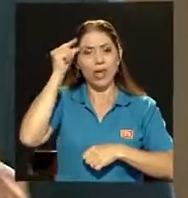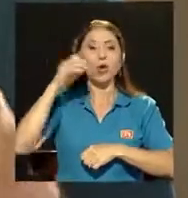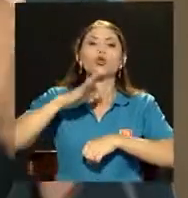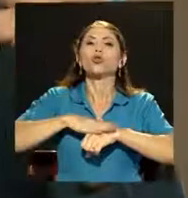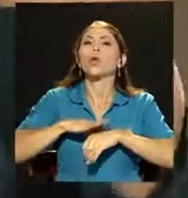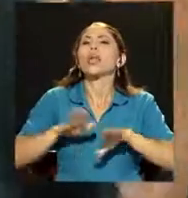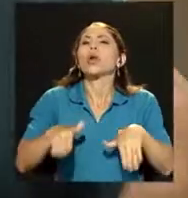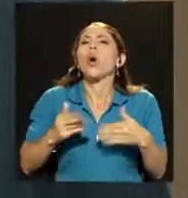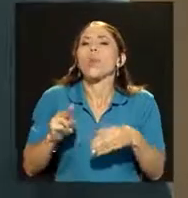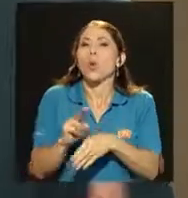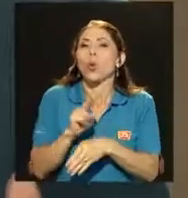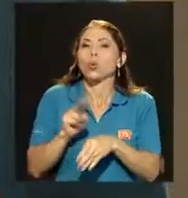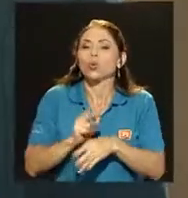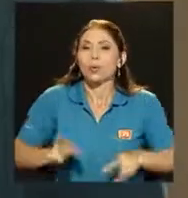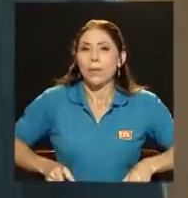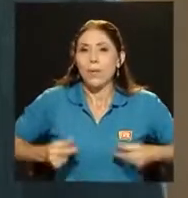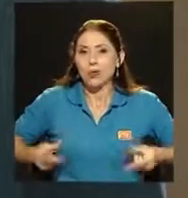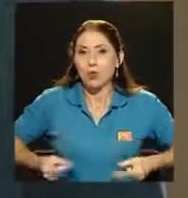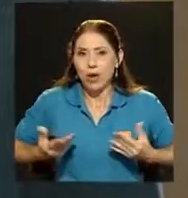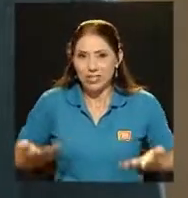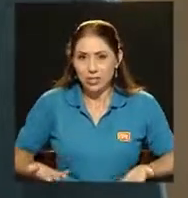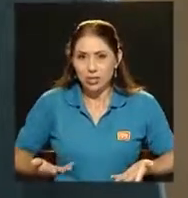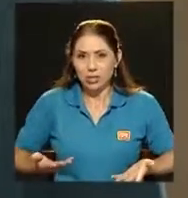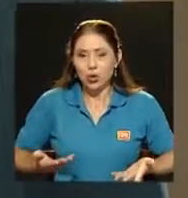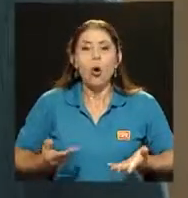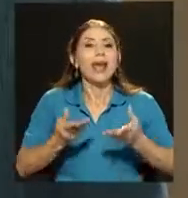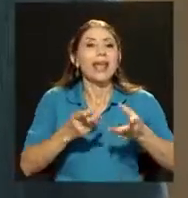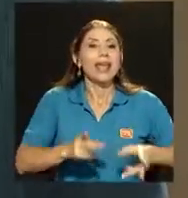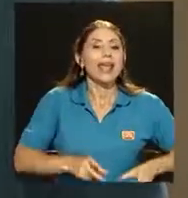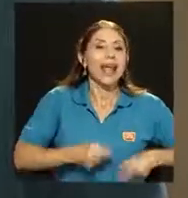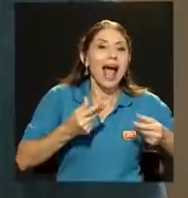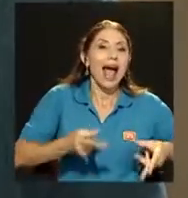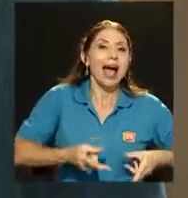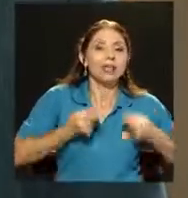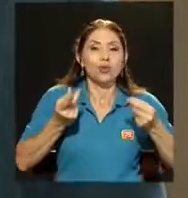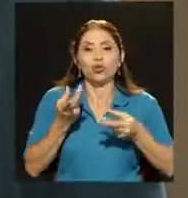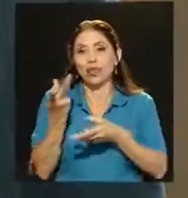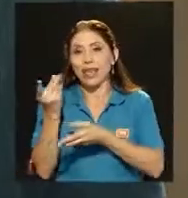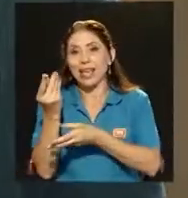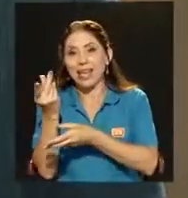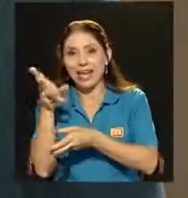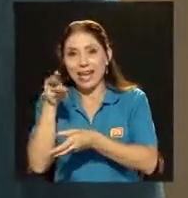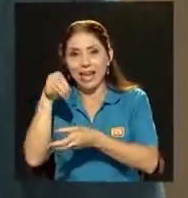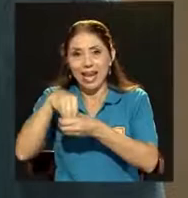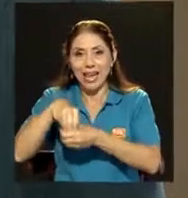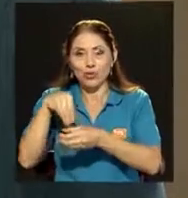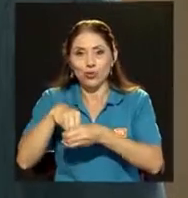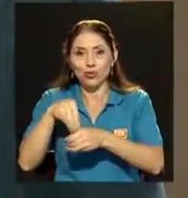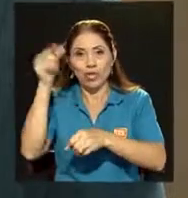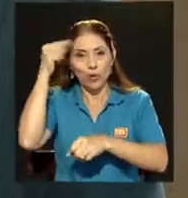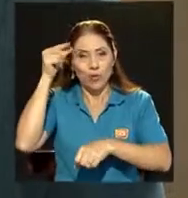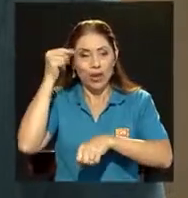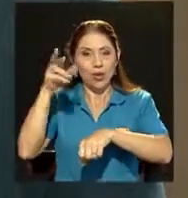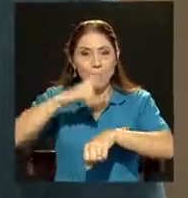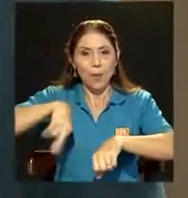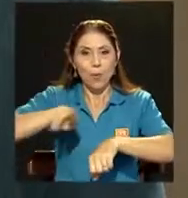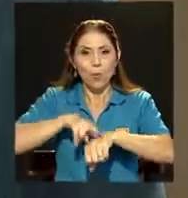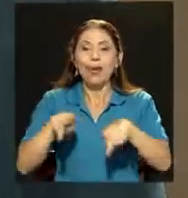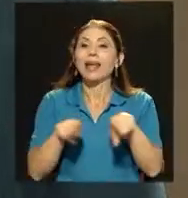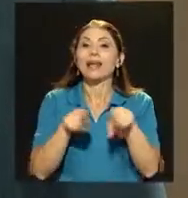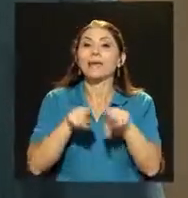la liquidación de los ingresos y de los gastos del gobierno de la República. También elaboramos un dictamen